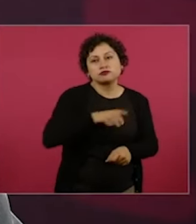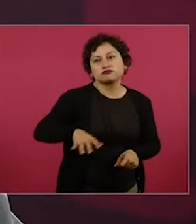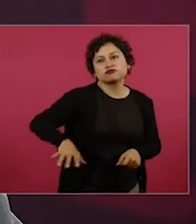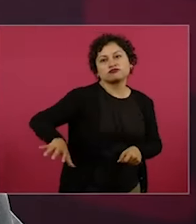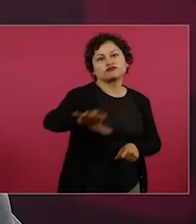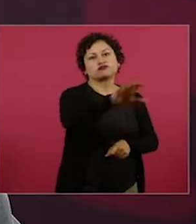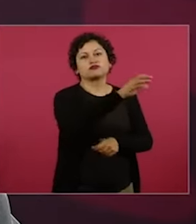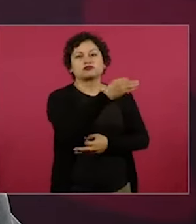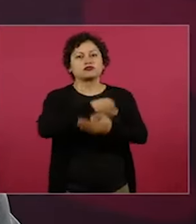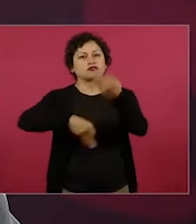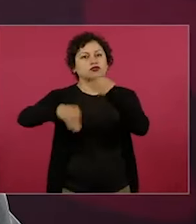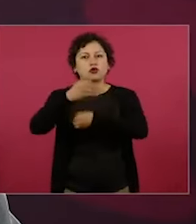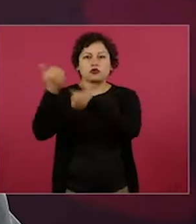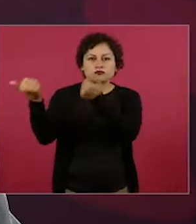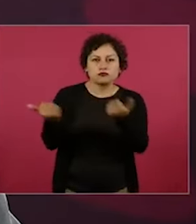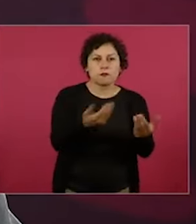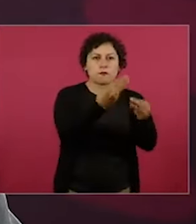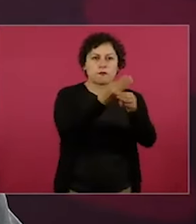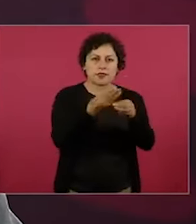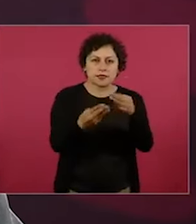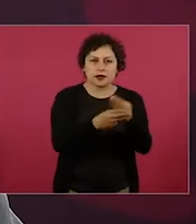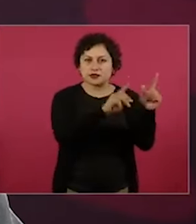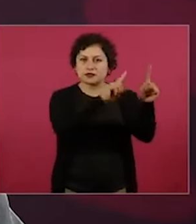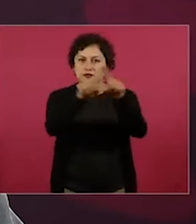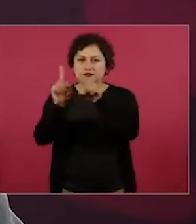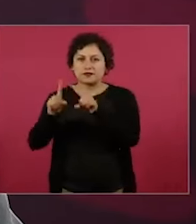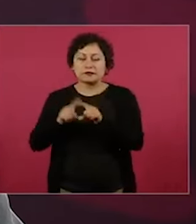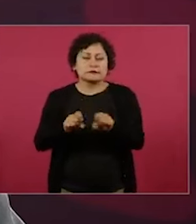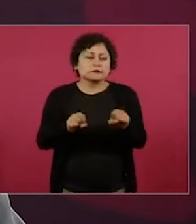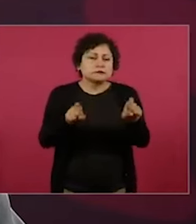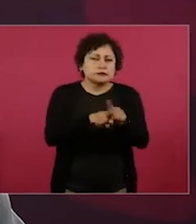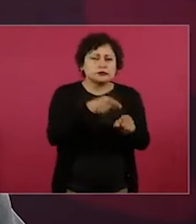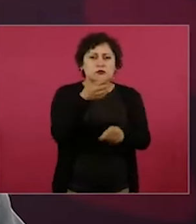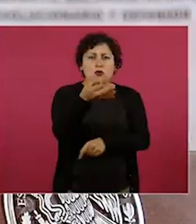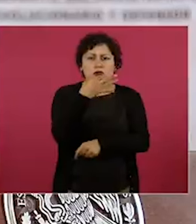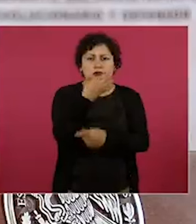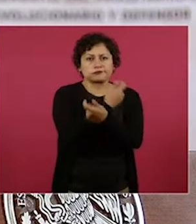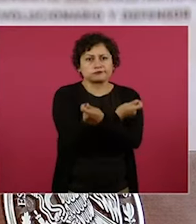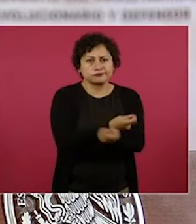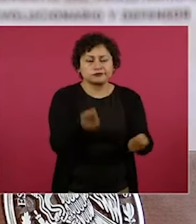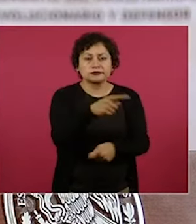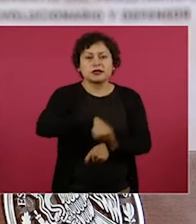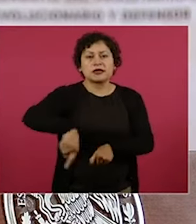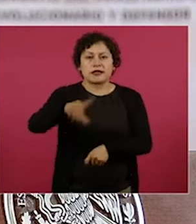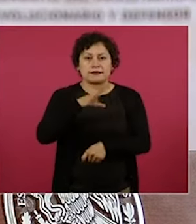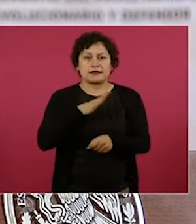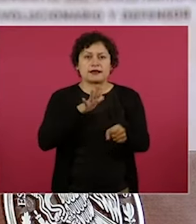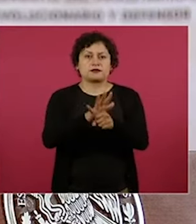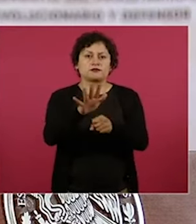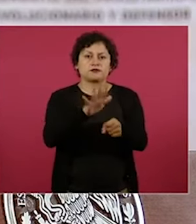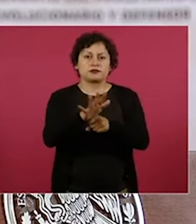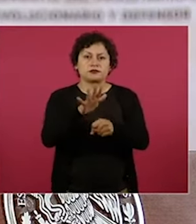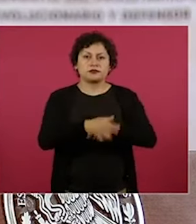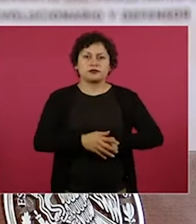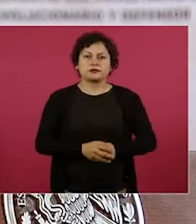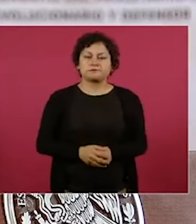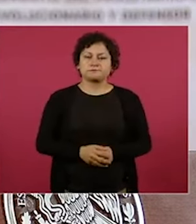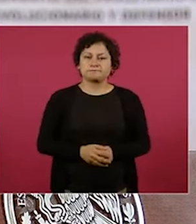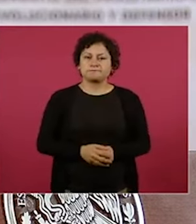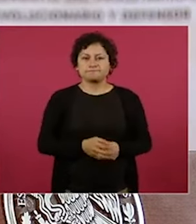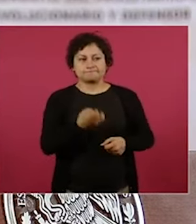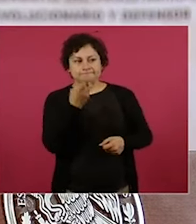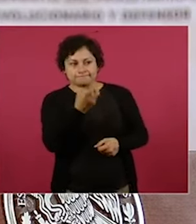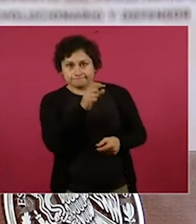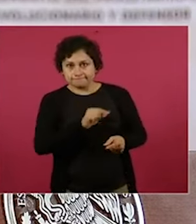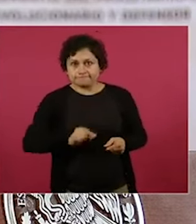de curación no falte. En fin, gracias, muchas gracias a esta cuarta transformación que